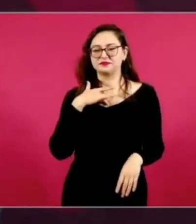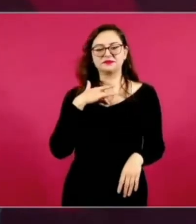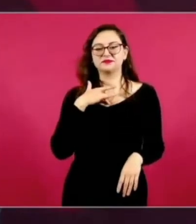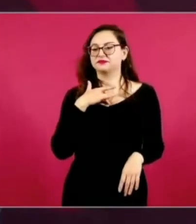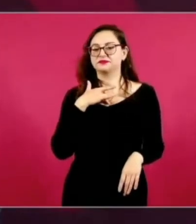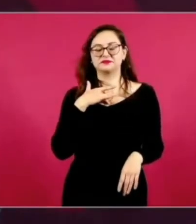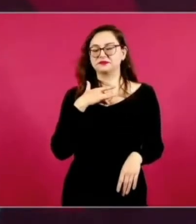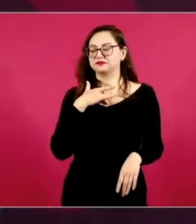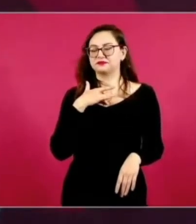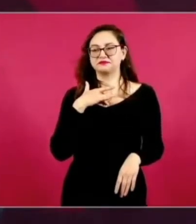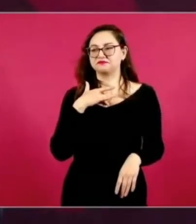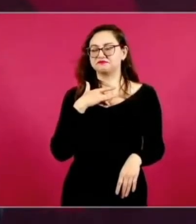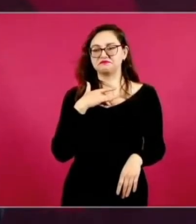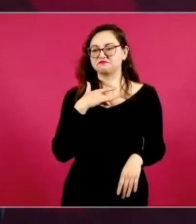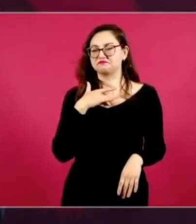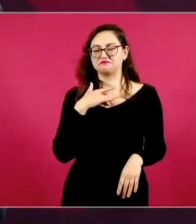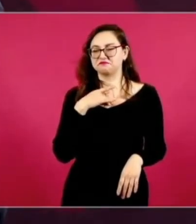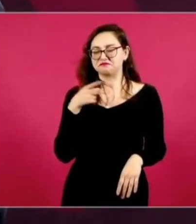no son